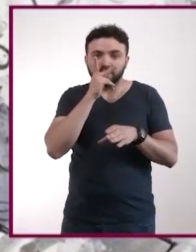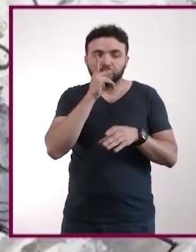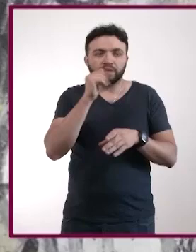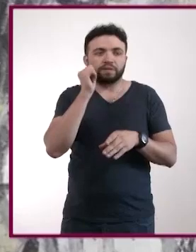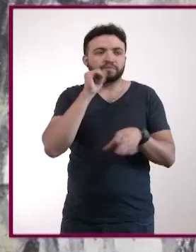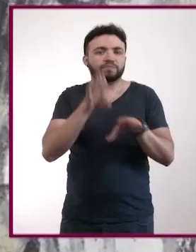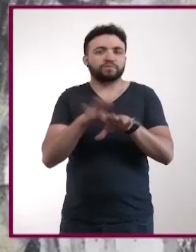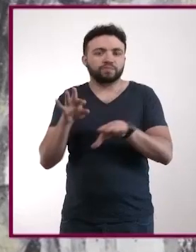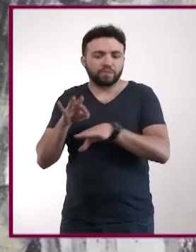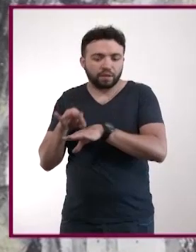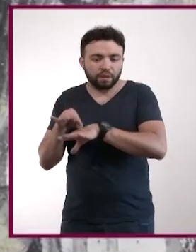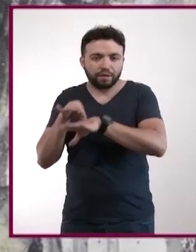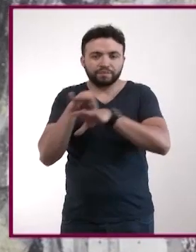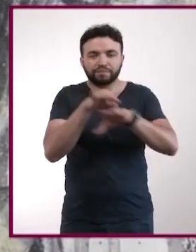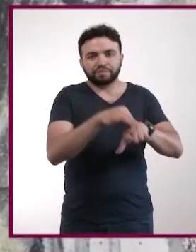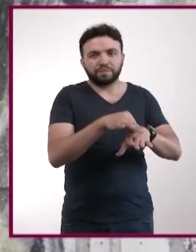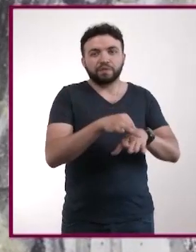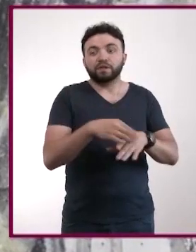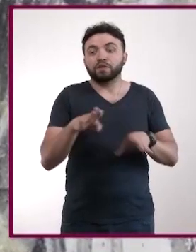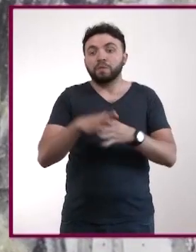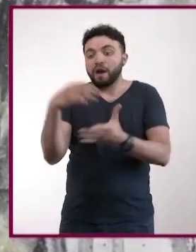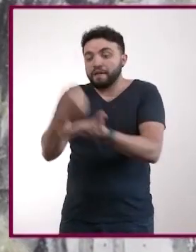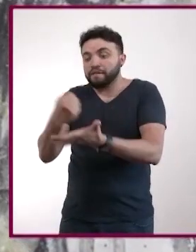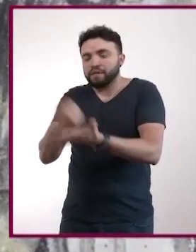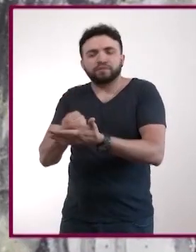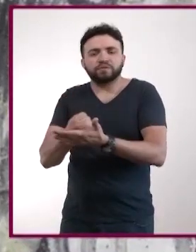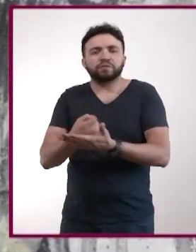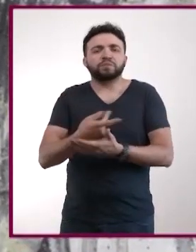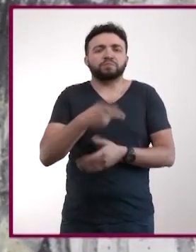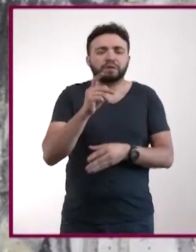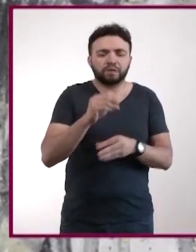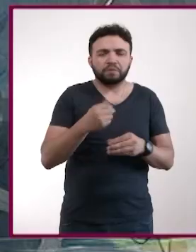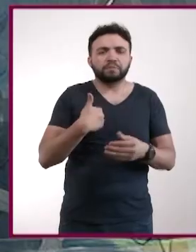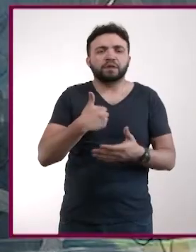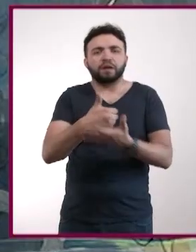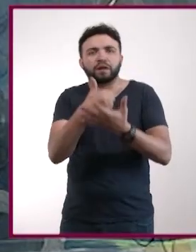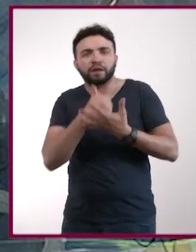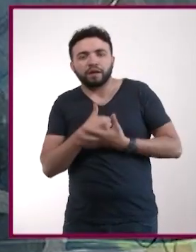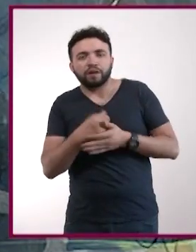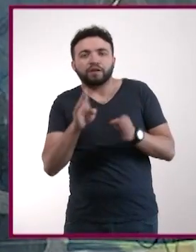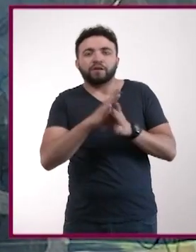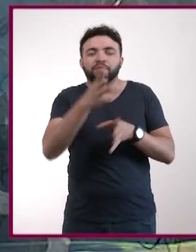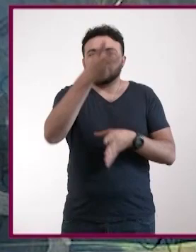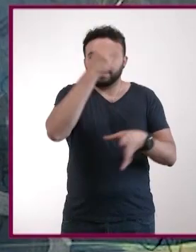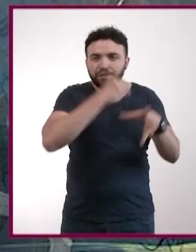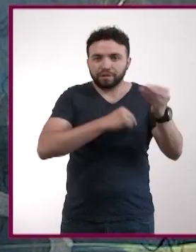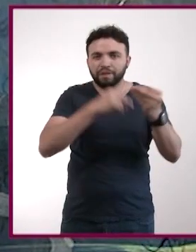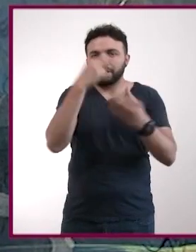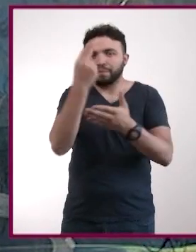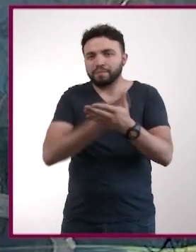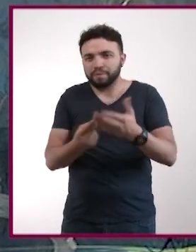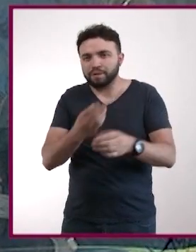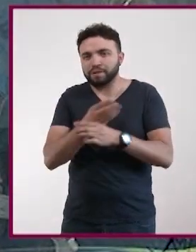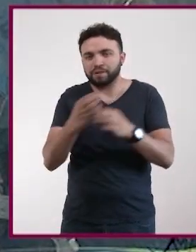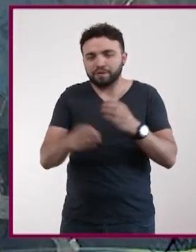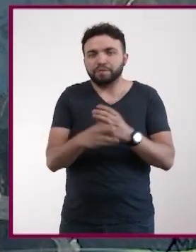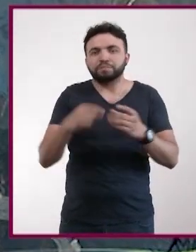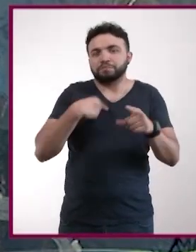no me inducían, pero pues sí me estimulaban, ¿no? A que pintara, así. Mis hermanas